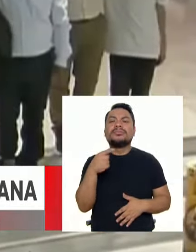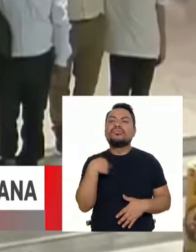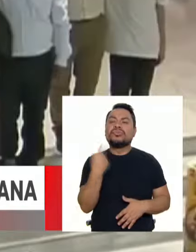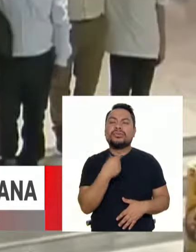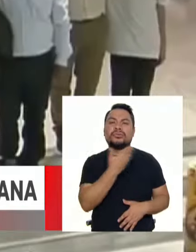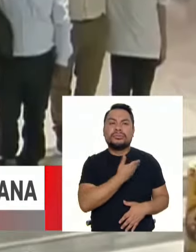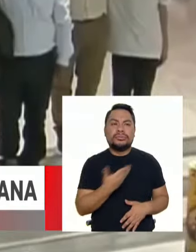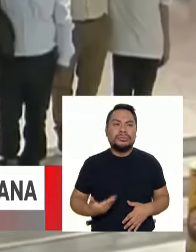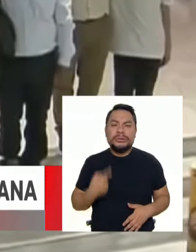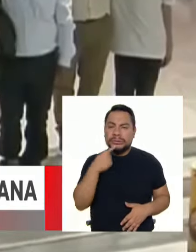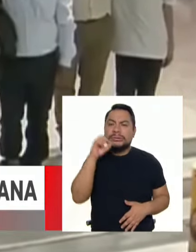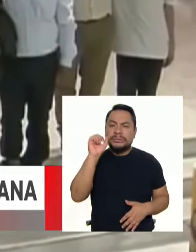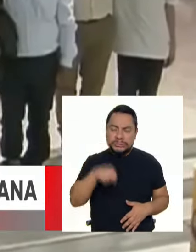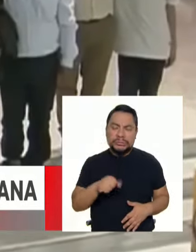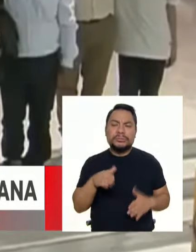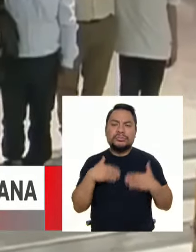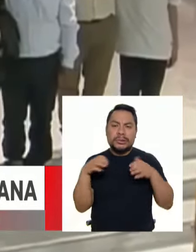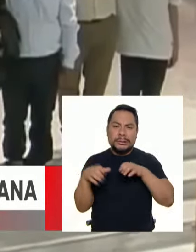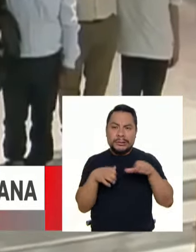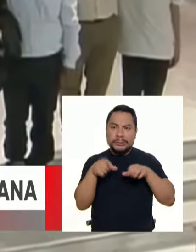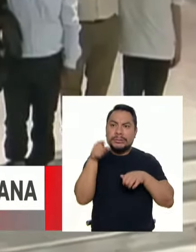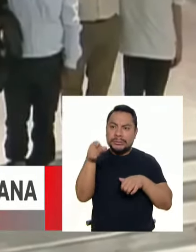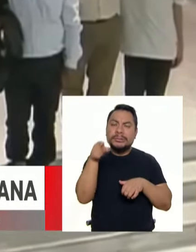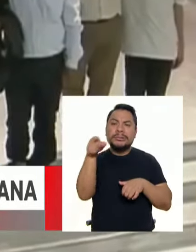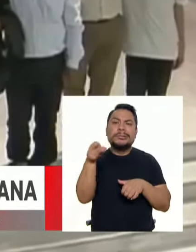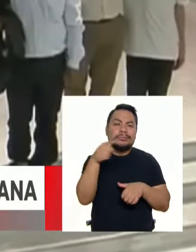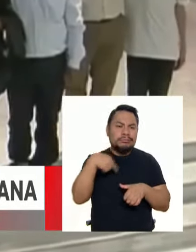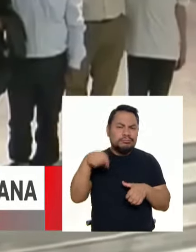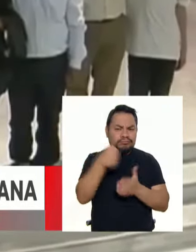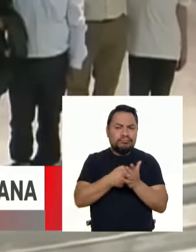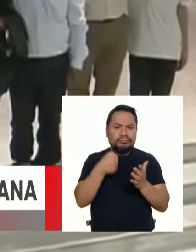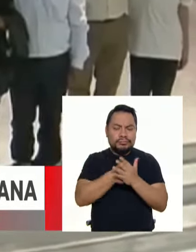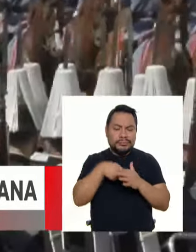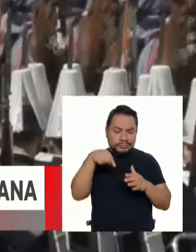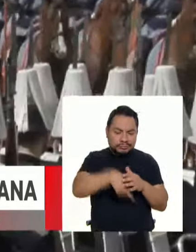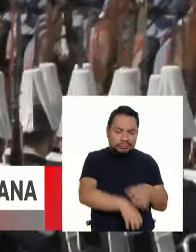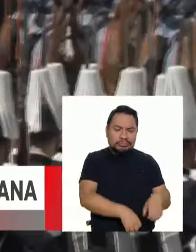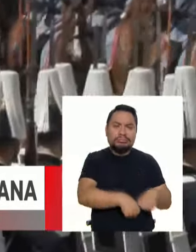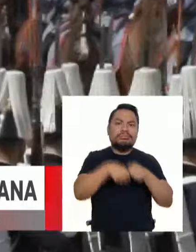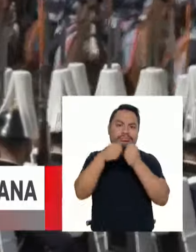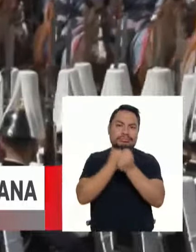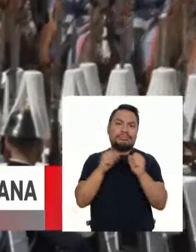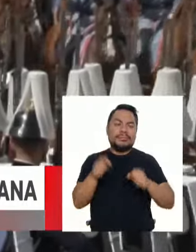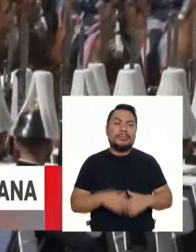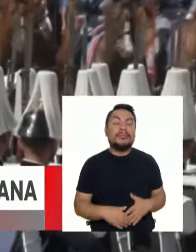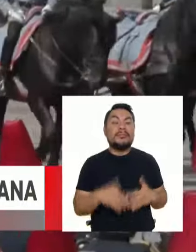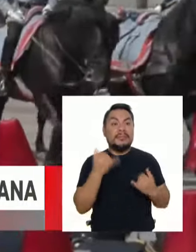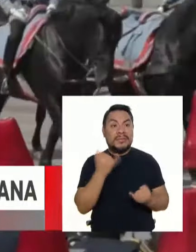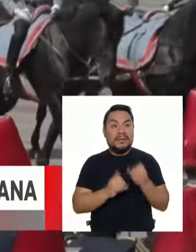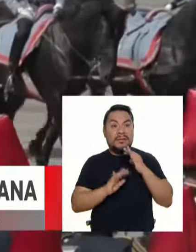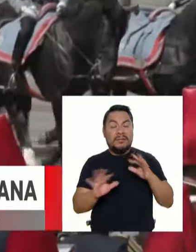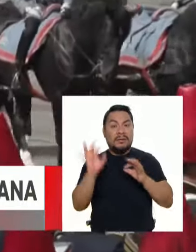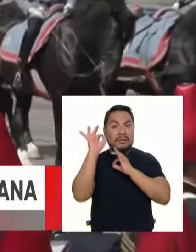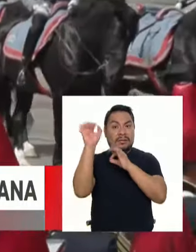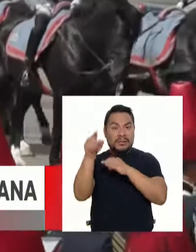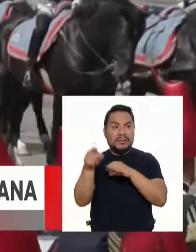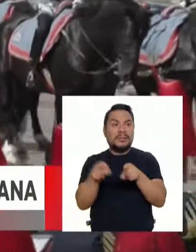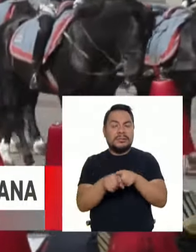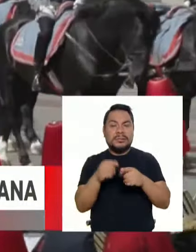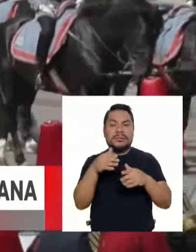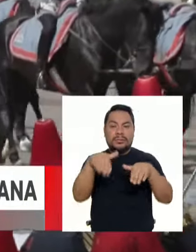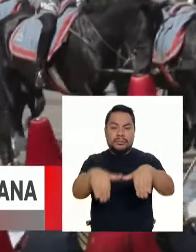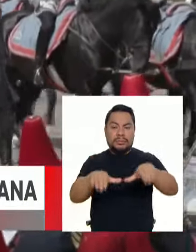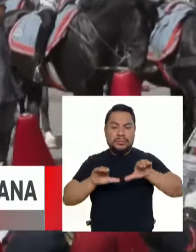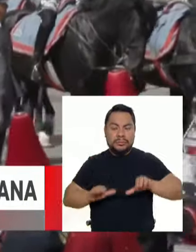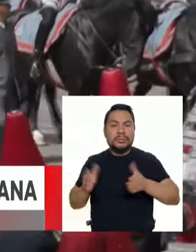sí, presidente, usted lo pudo hacer y usted nos sacó de tierra. Finalizada la misa, el féretro de Piñera fue